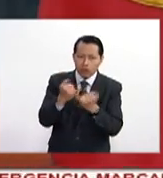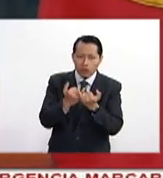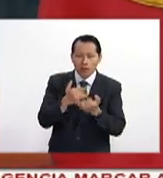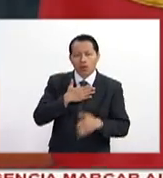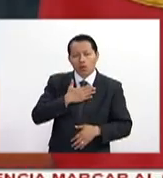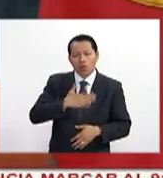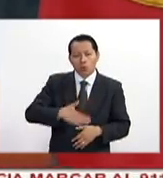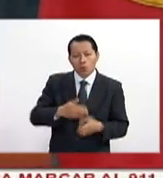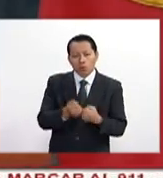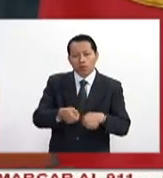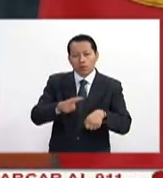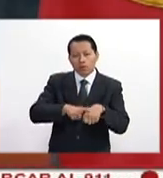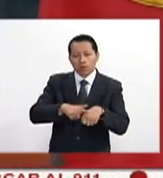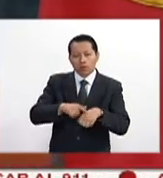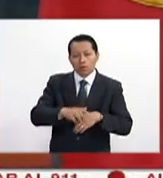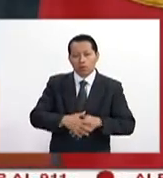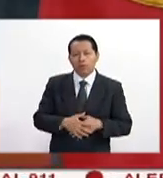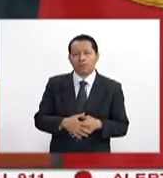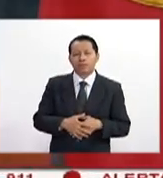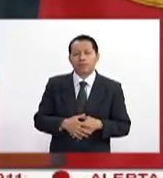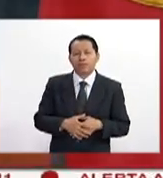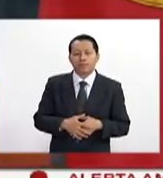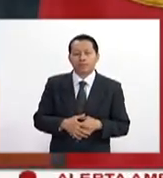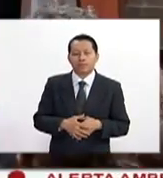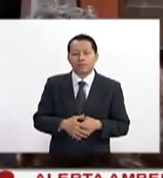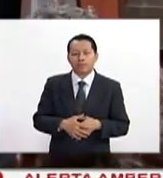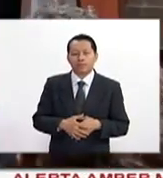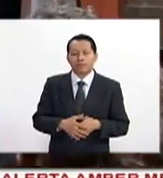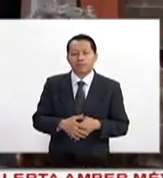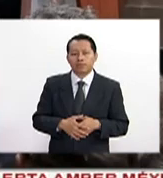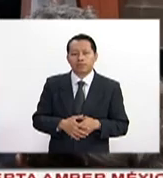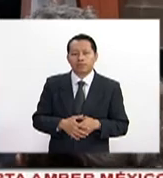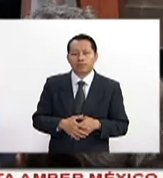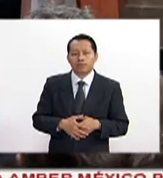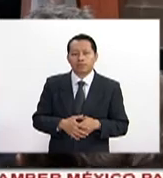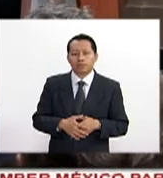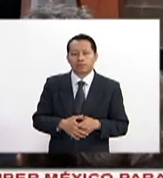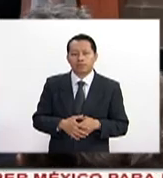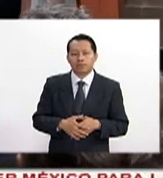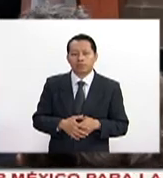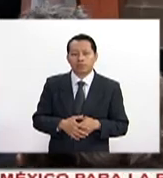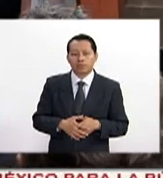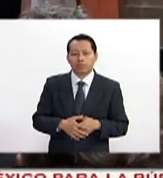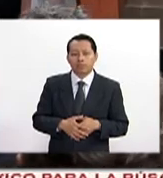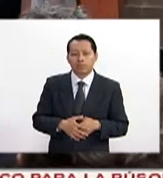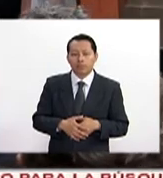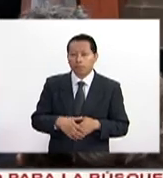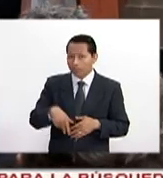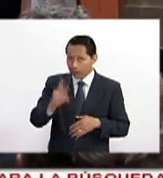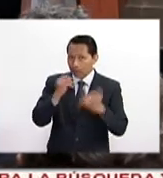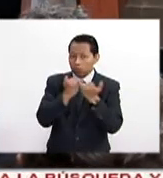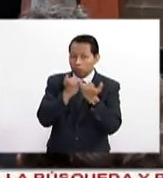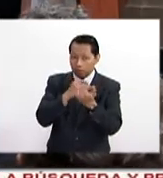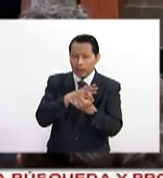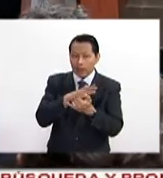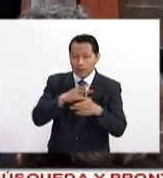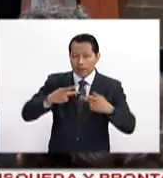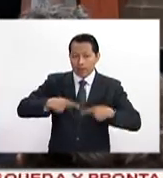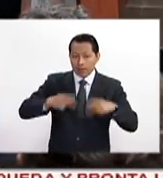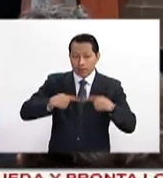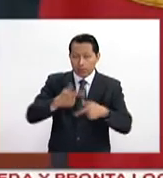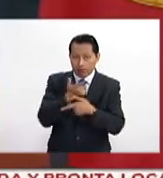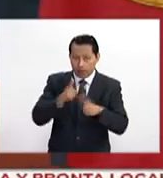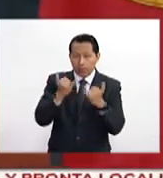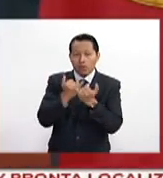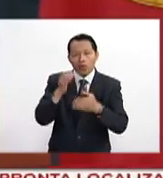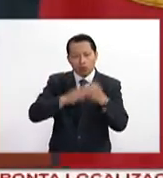la justicia social. pero también en la libertad de las personas y el